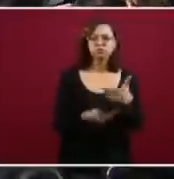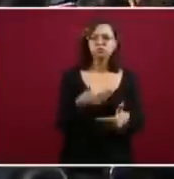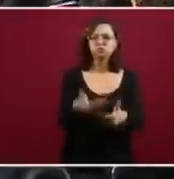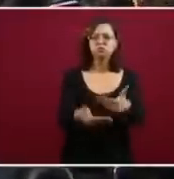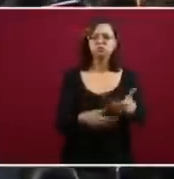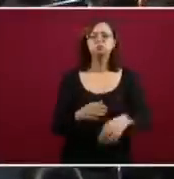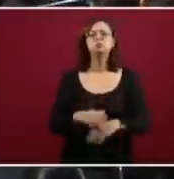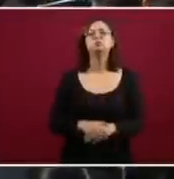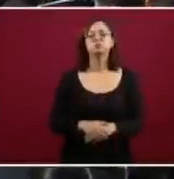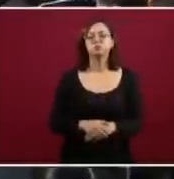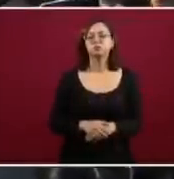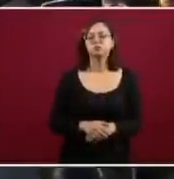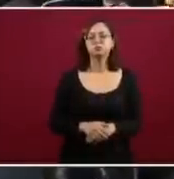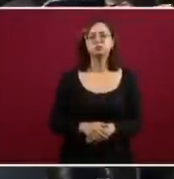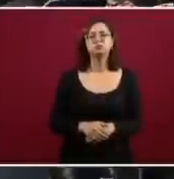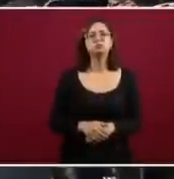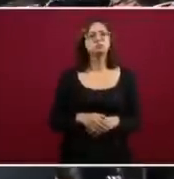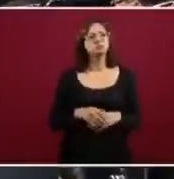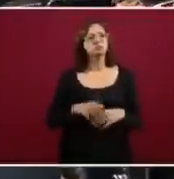hay coincidencias